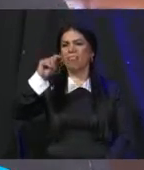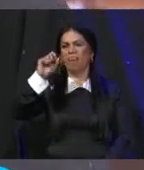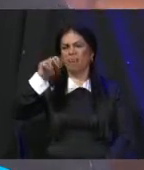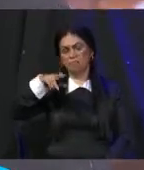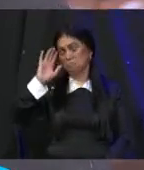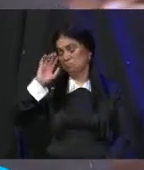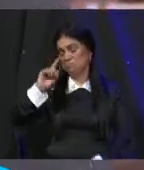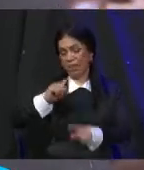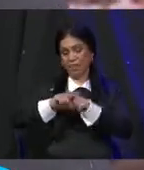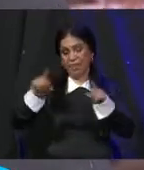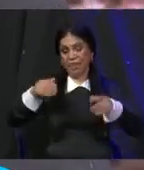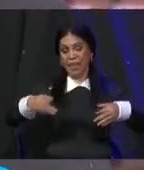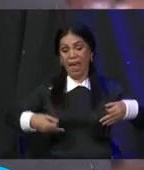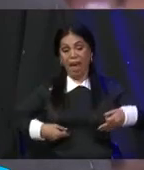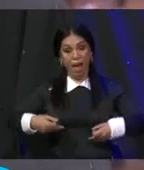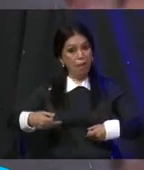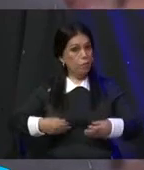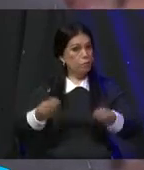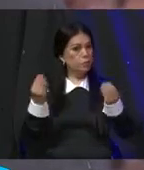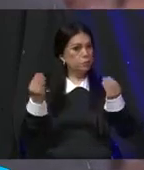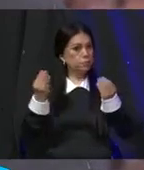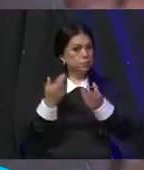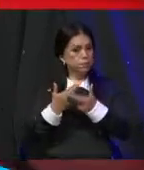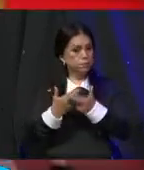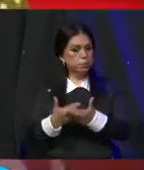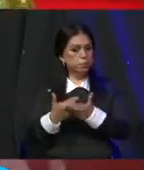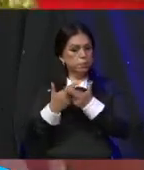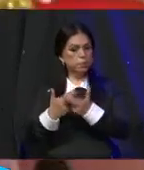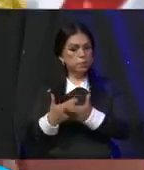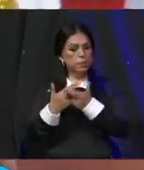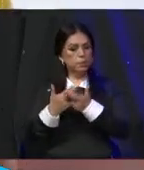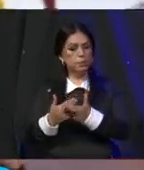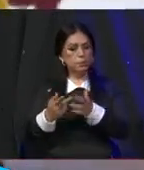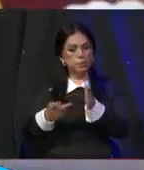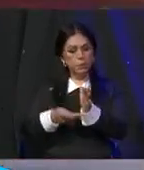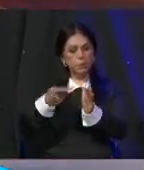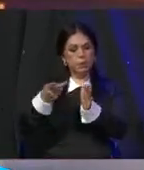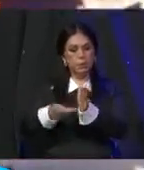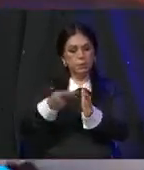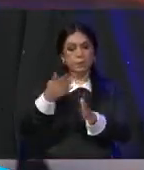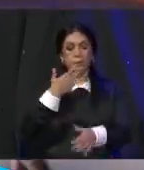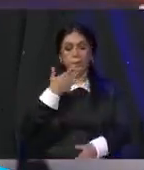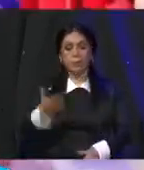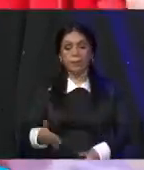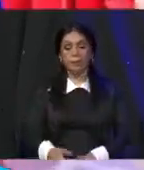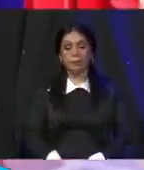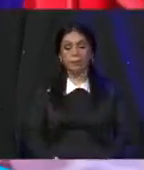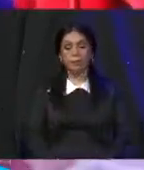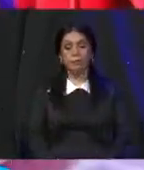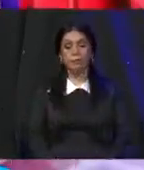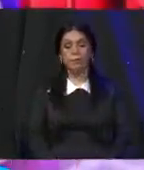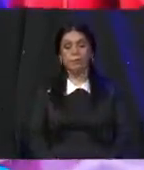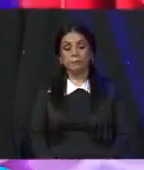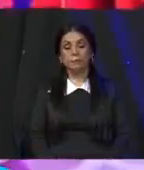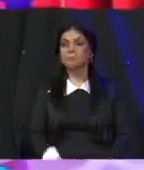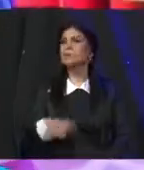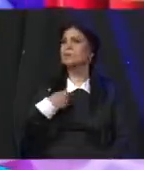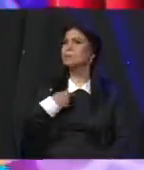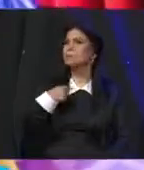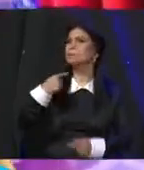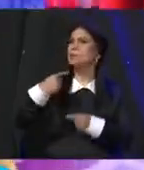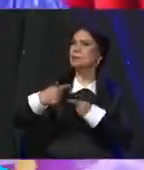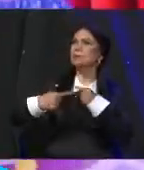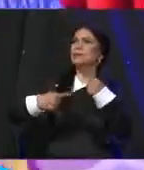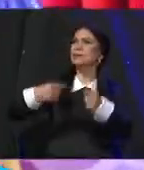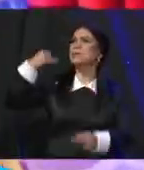sea, yo decía, wow, qué padre que... Ay, Dios. Pues lo llenamos dos veces también, hicimos doble función. Y yo dije, bueno, pues de aquí que sigue el Metropolitan,